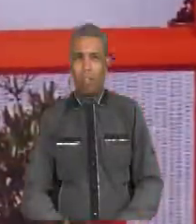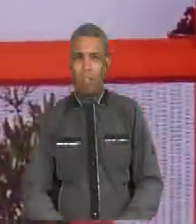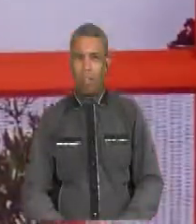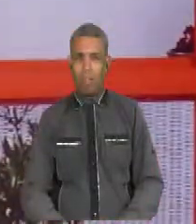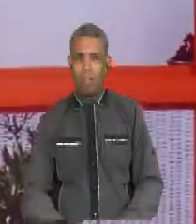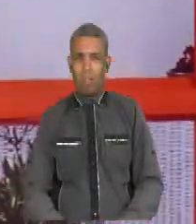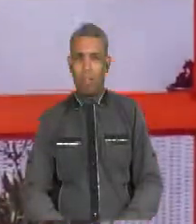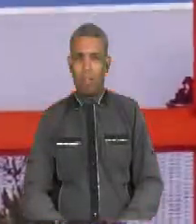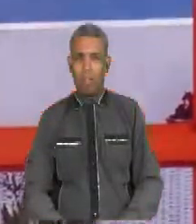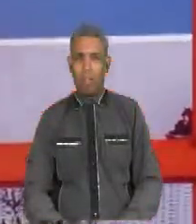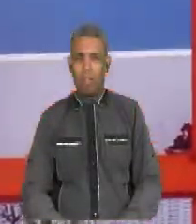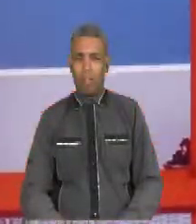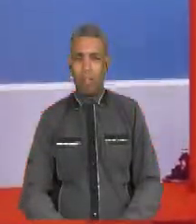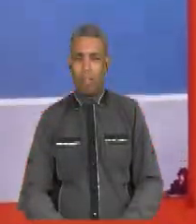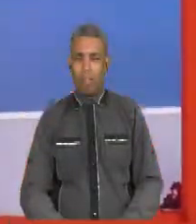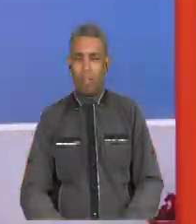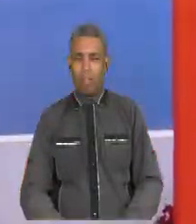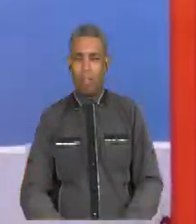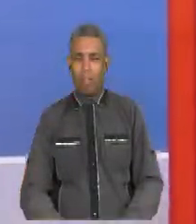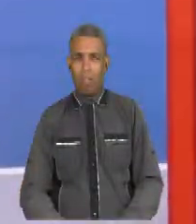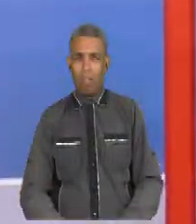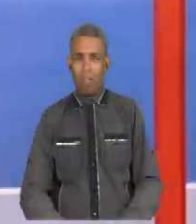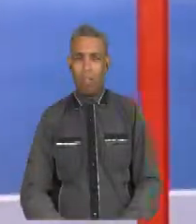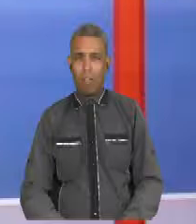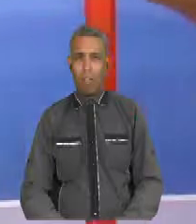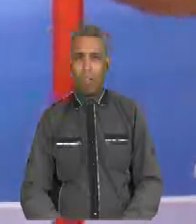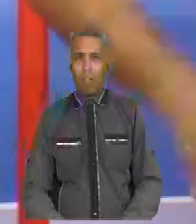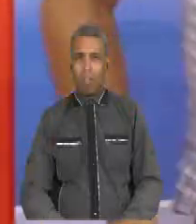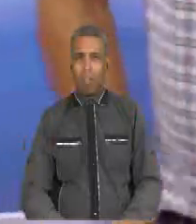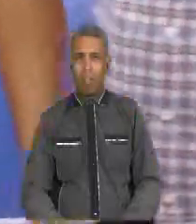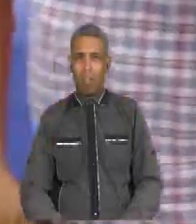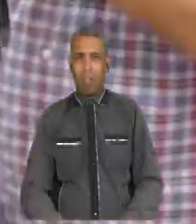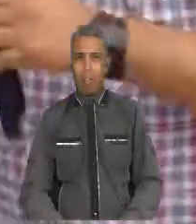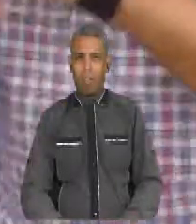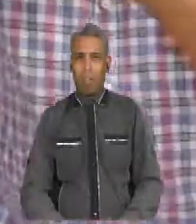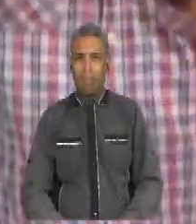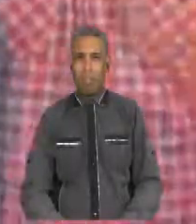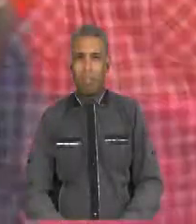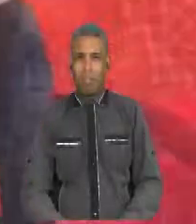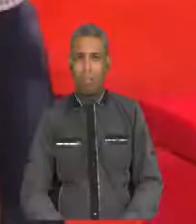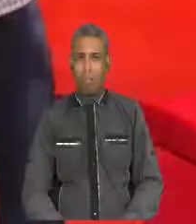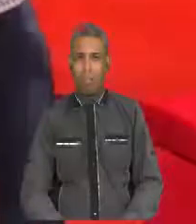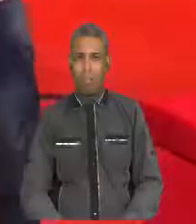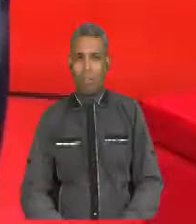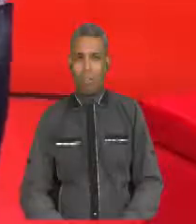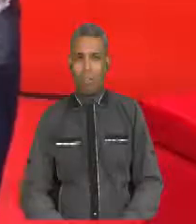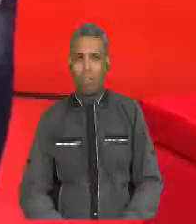No le interesa hacer... Y la gente de Barranca, mano para arriba, ¿cómo?